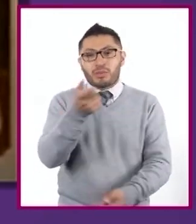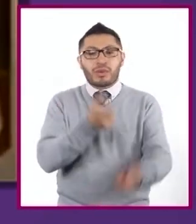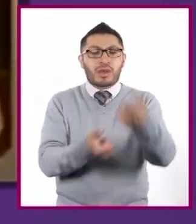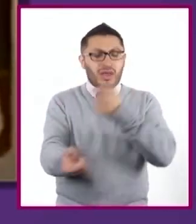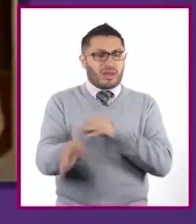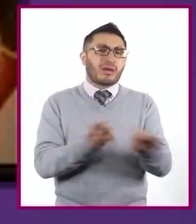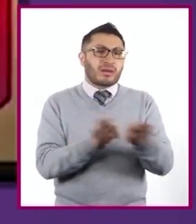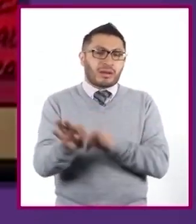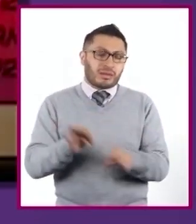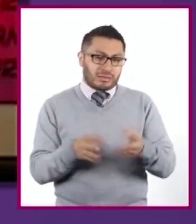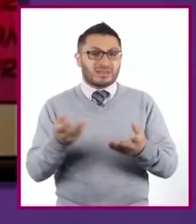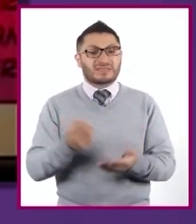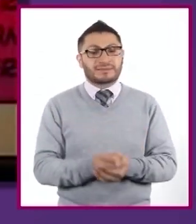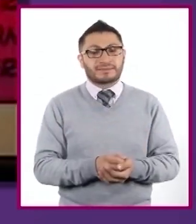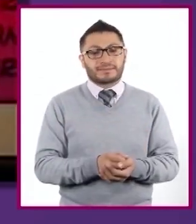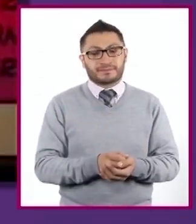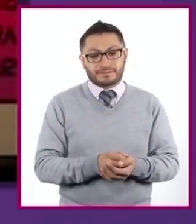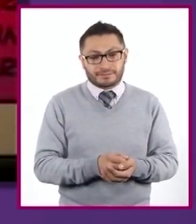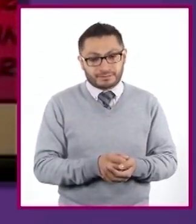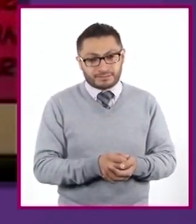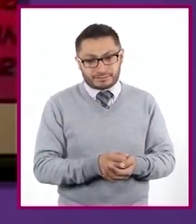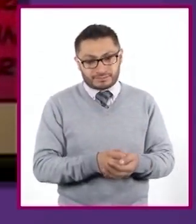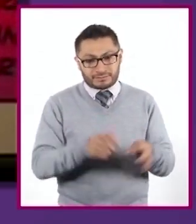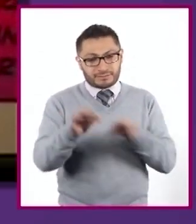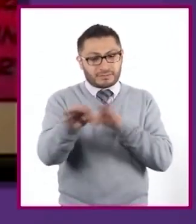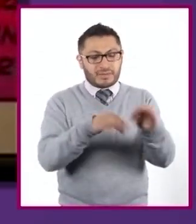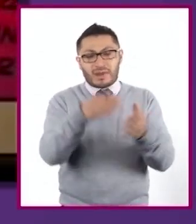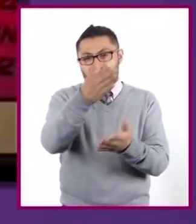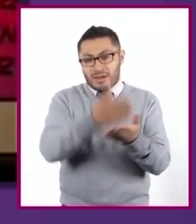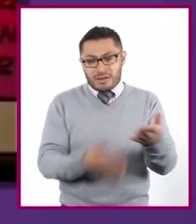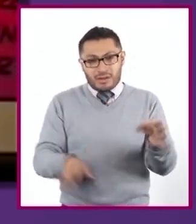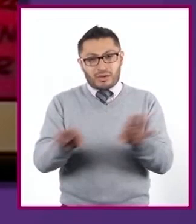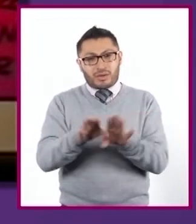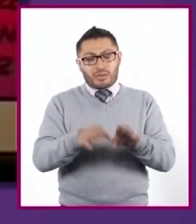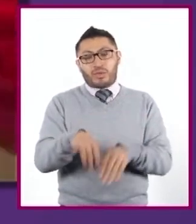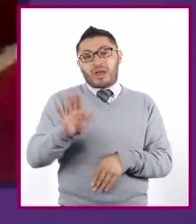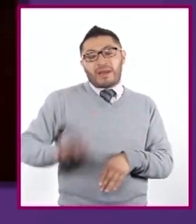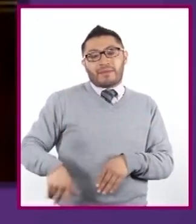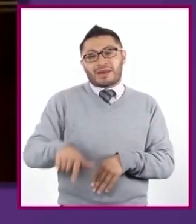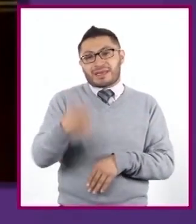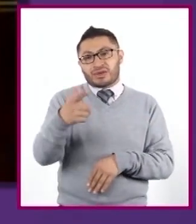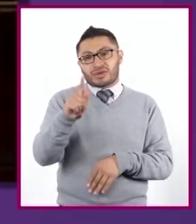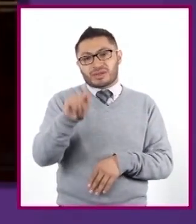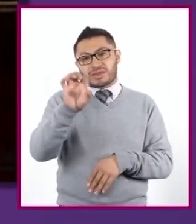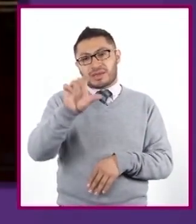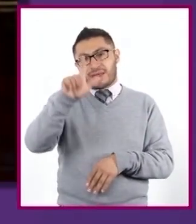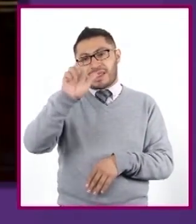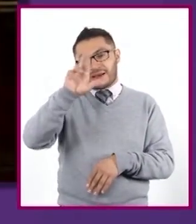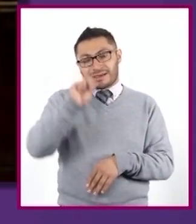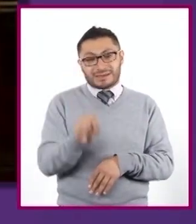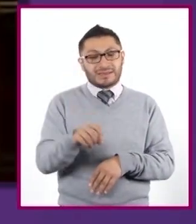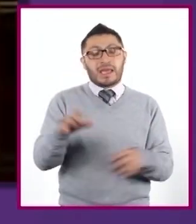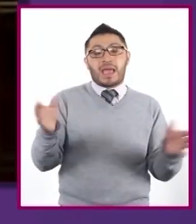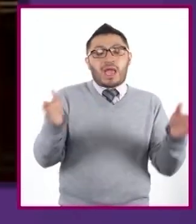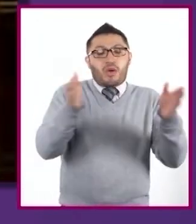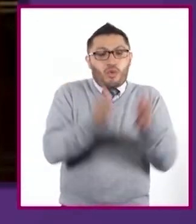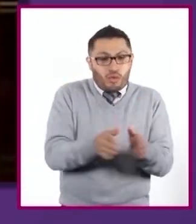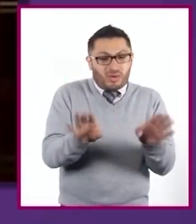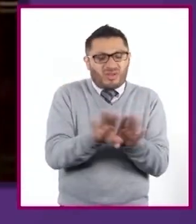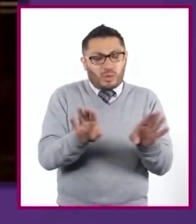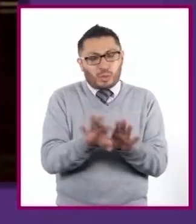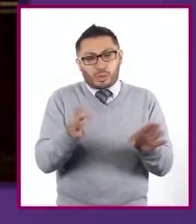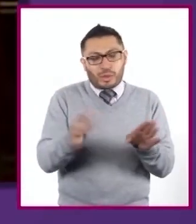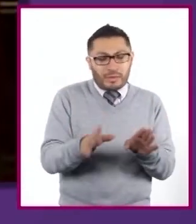por su trabajo. Los medios obrajes apenas alcanzaban los 12 telares y en los pequeños obrajes había, cuando